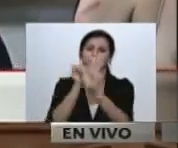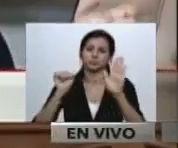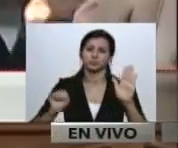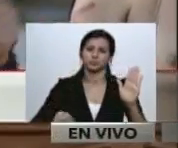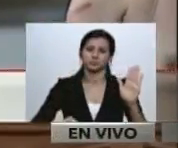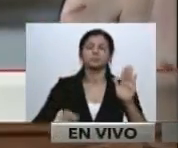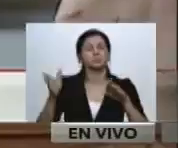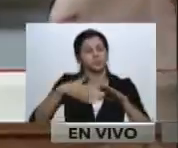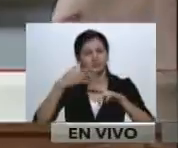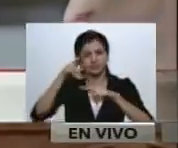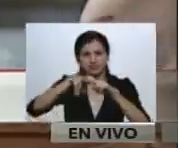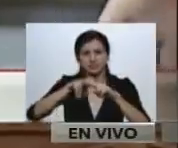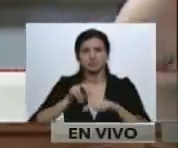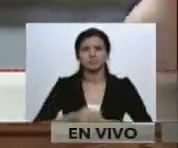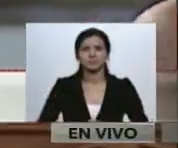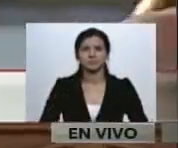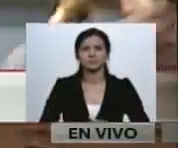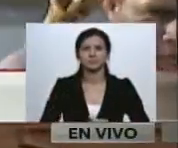Pueden sentarse.